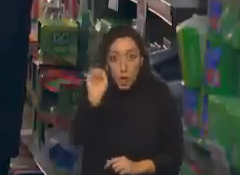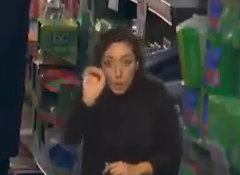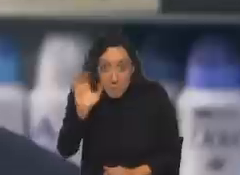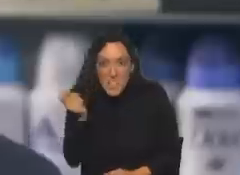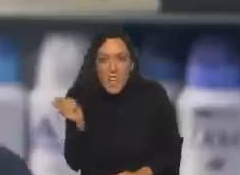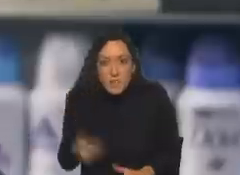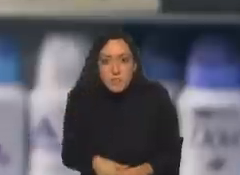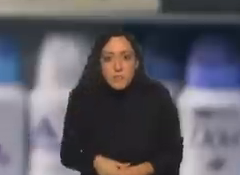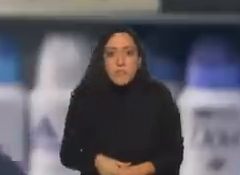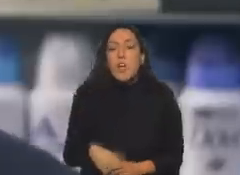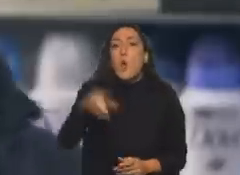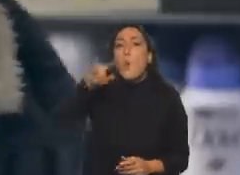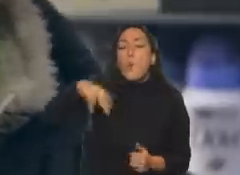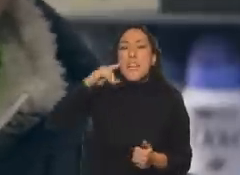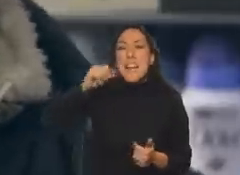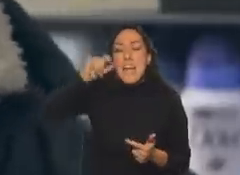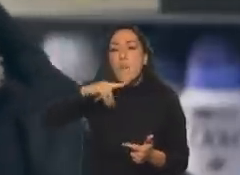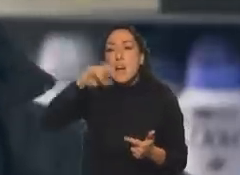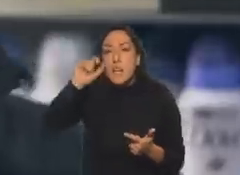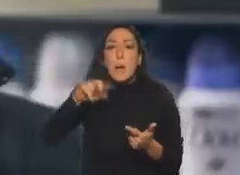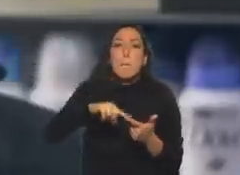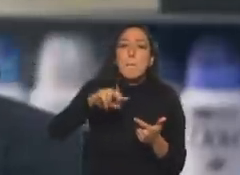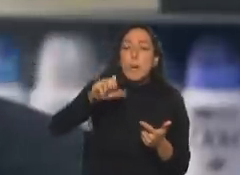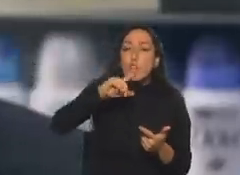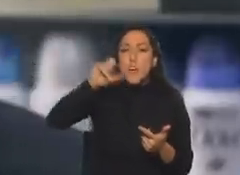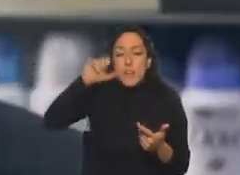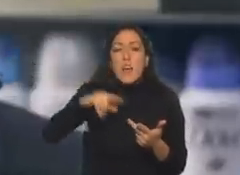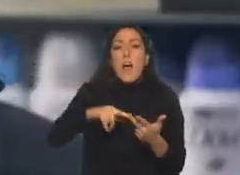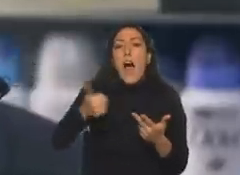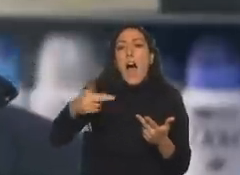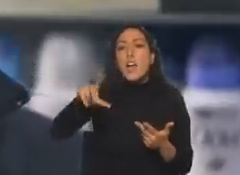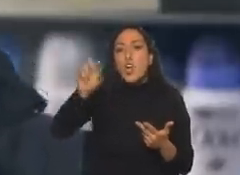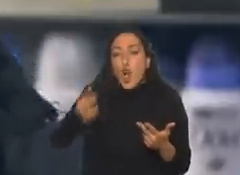Sí. Unilever, Procter, Kimberly-Clark, Arcor,